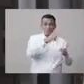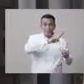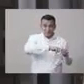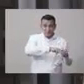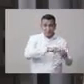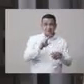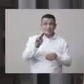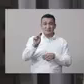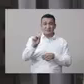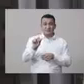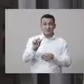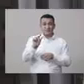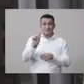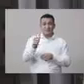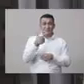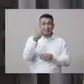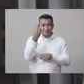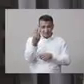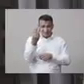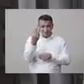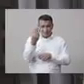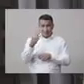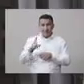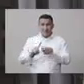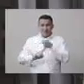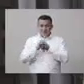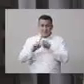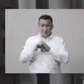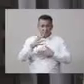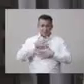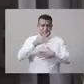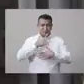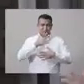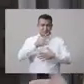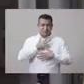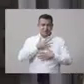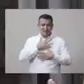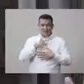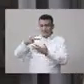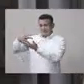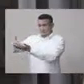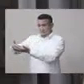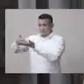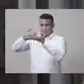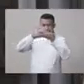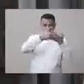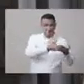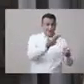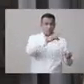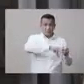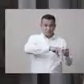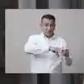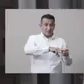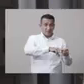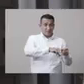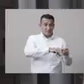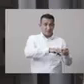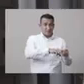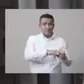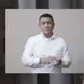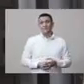que presentaron complicaciones asociadas a COVID y las llevamos de su casa al hospital. Además,